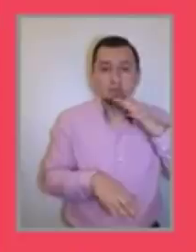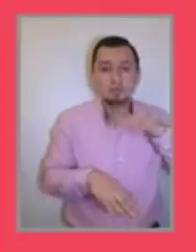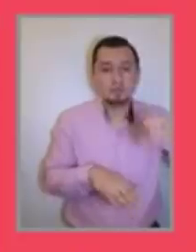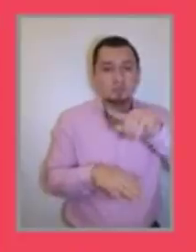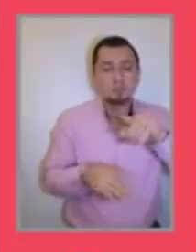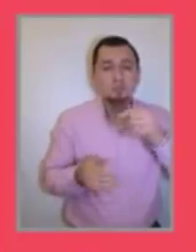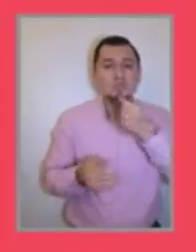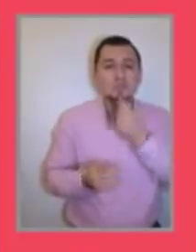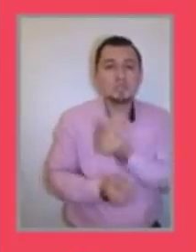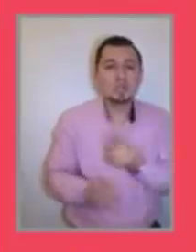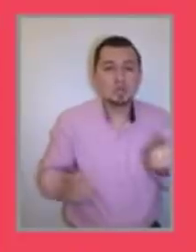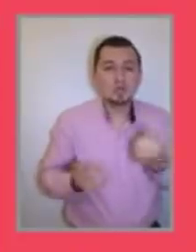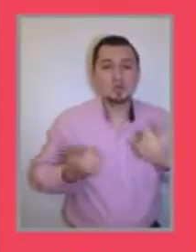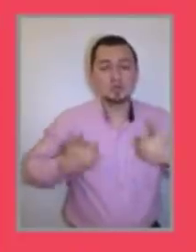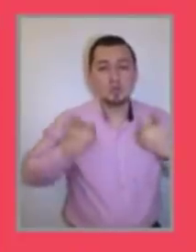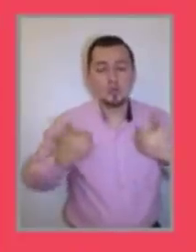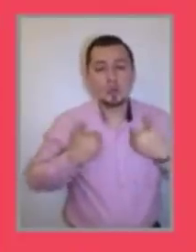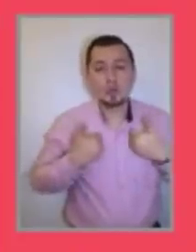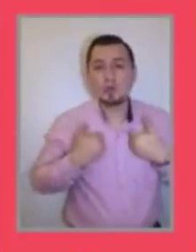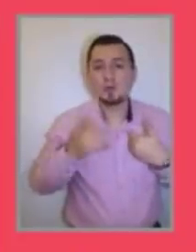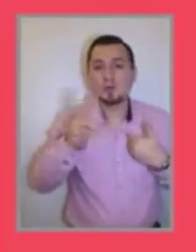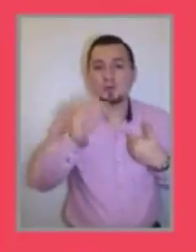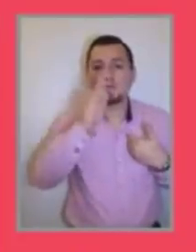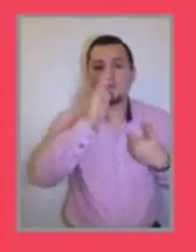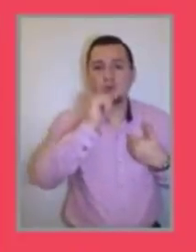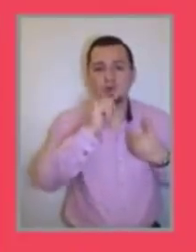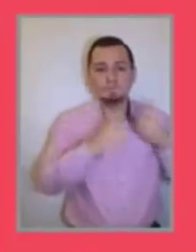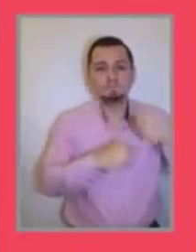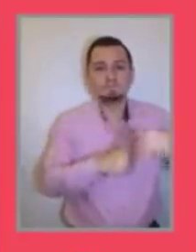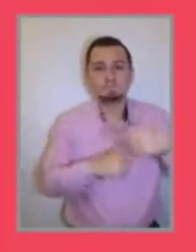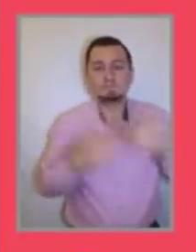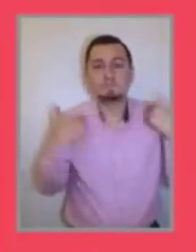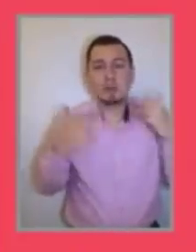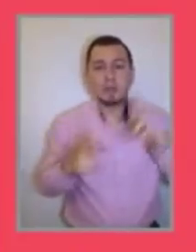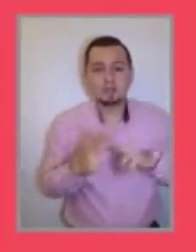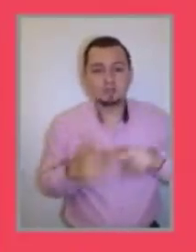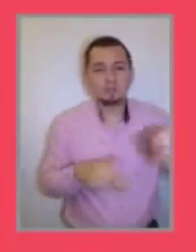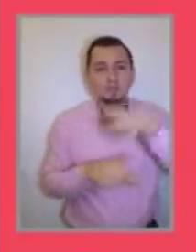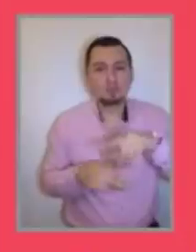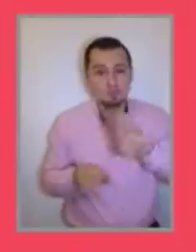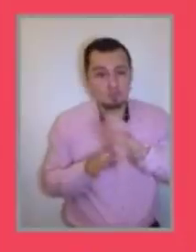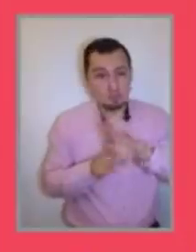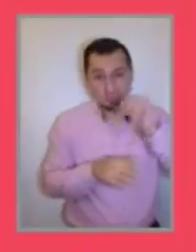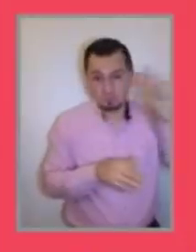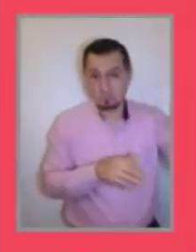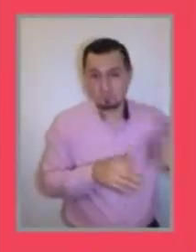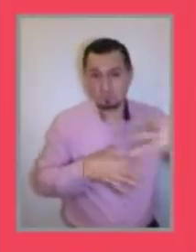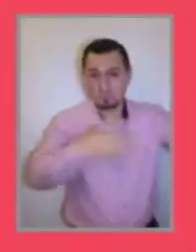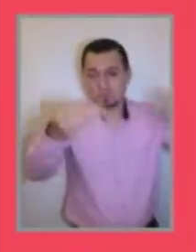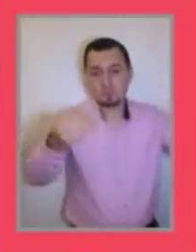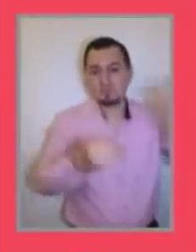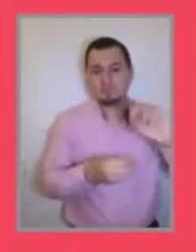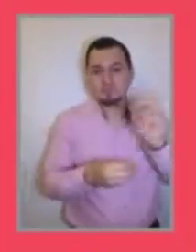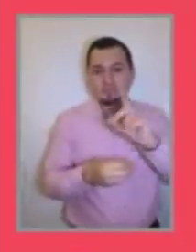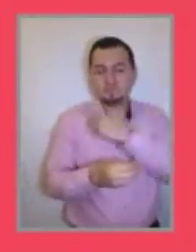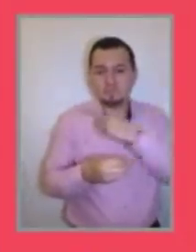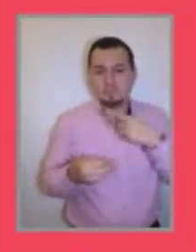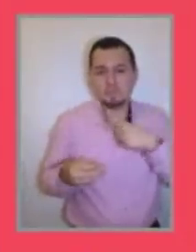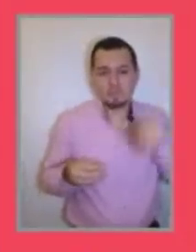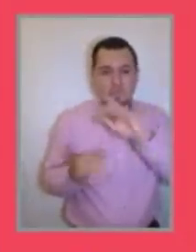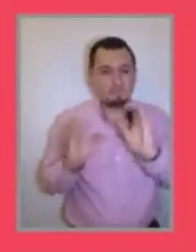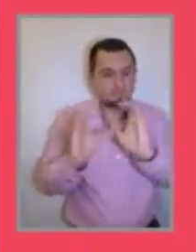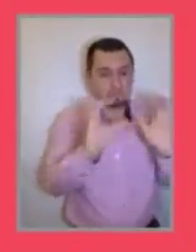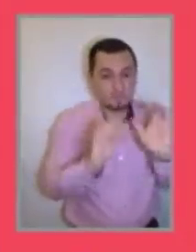nuestros niños y a nuestros jóvenes, pero tampoco podemos poner en riesgo a nuestros maestros, y es ahí a donde vamos a enfocar la